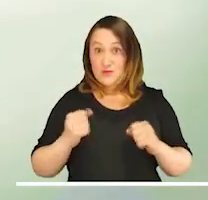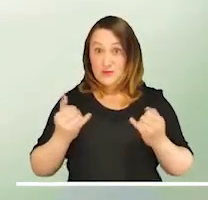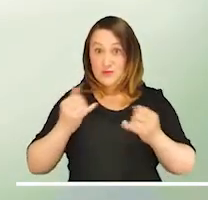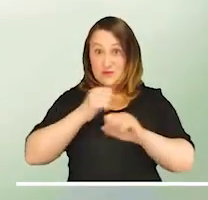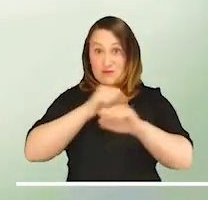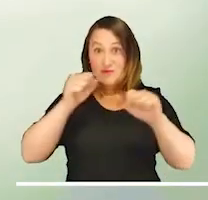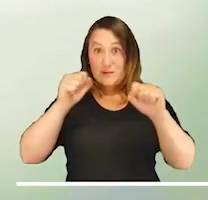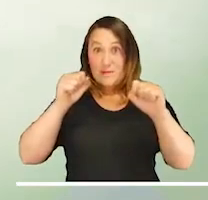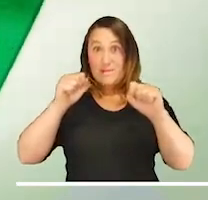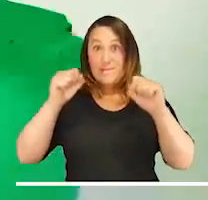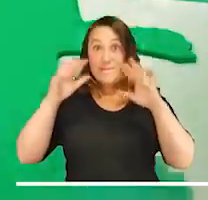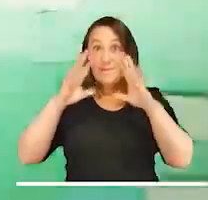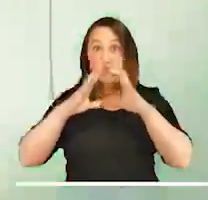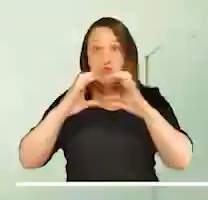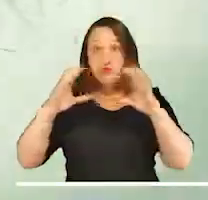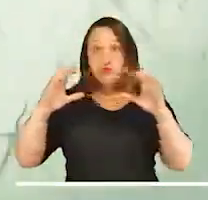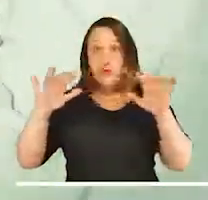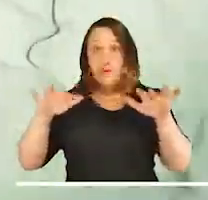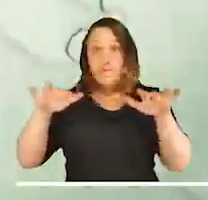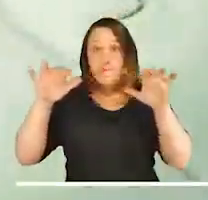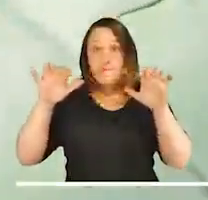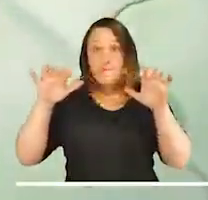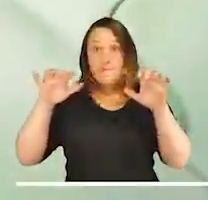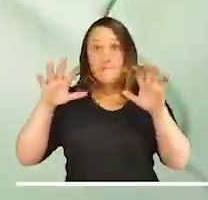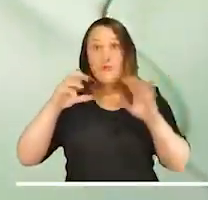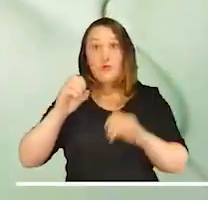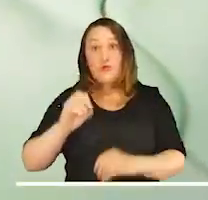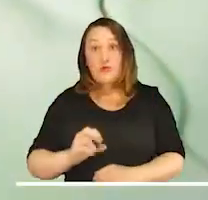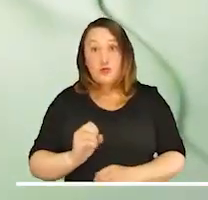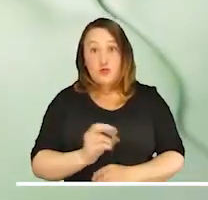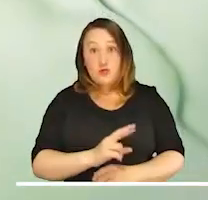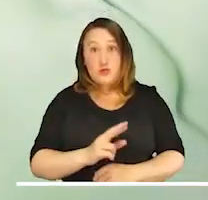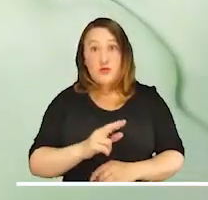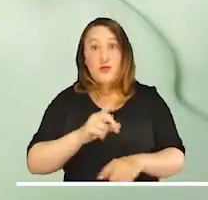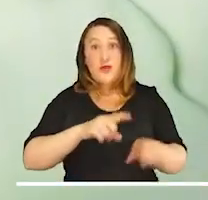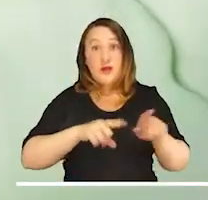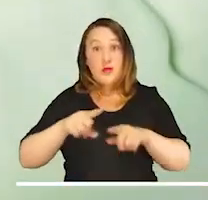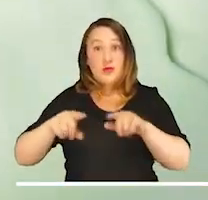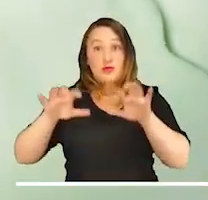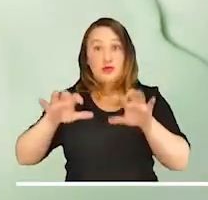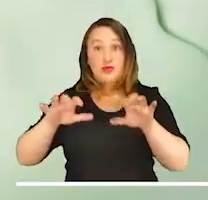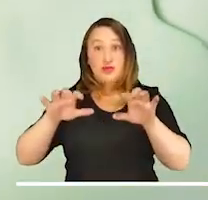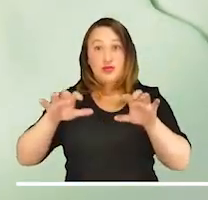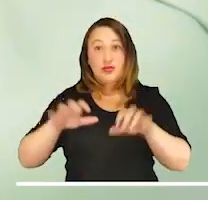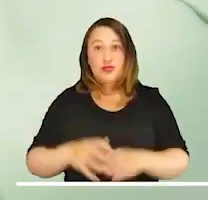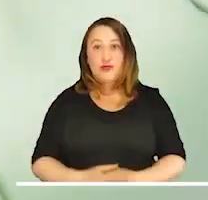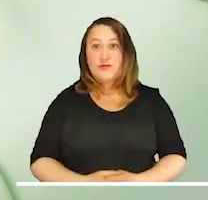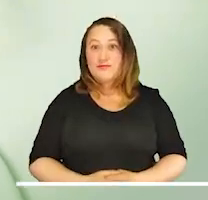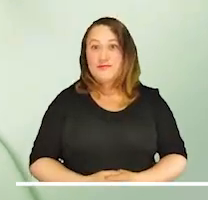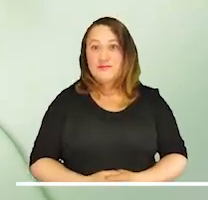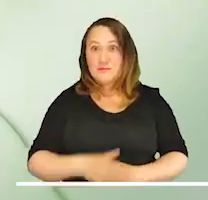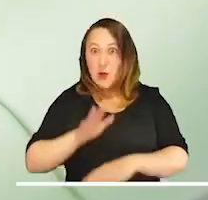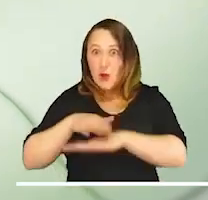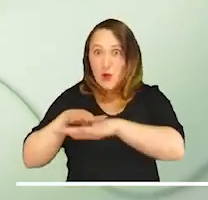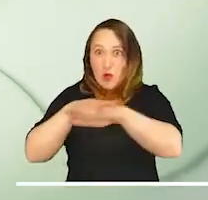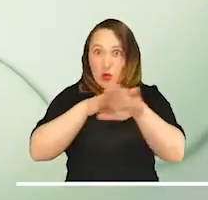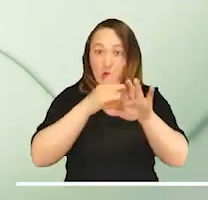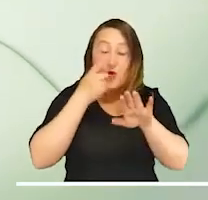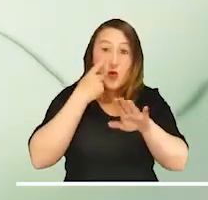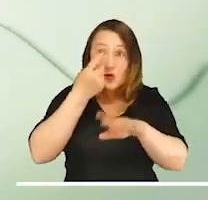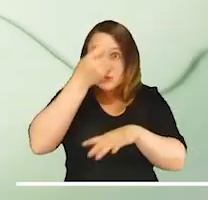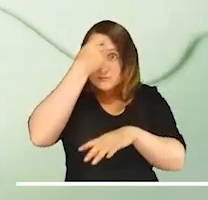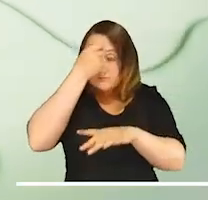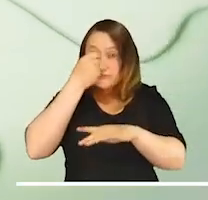Caquetá. Bogotá se despierta con un pronóstico seminublado y seco. En el suroriente se podrían experimentar